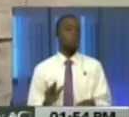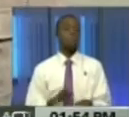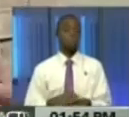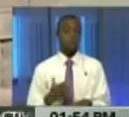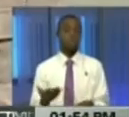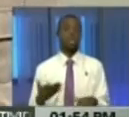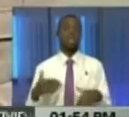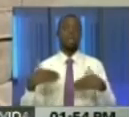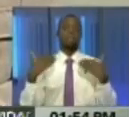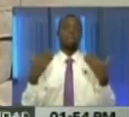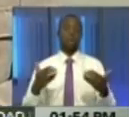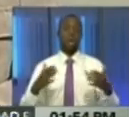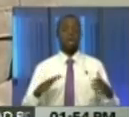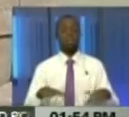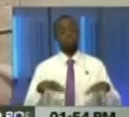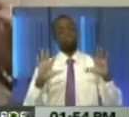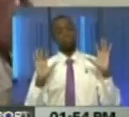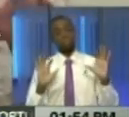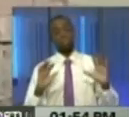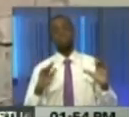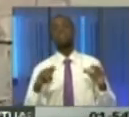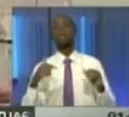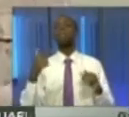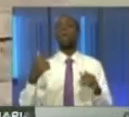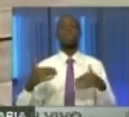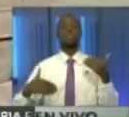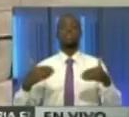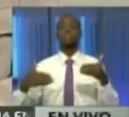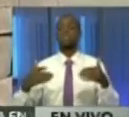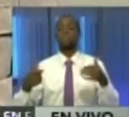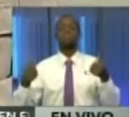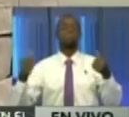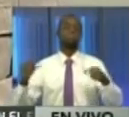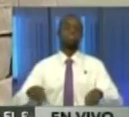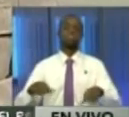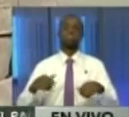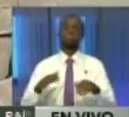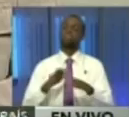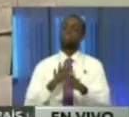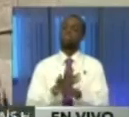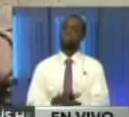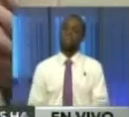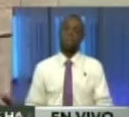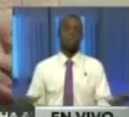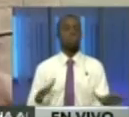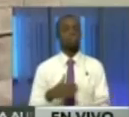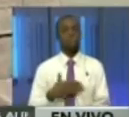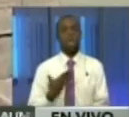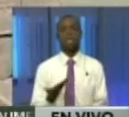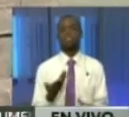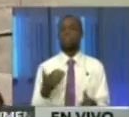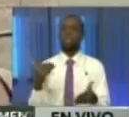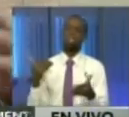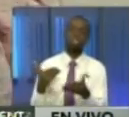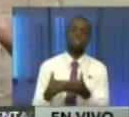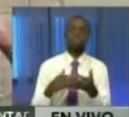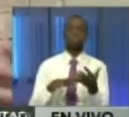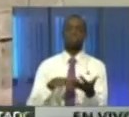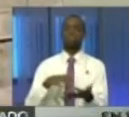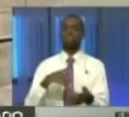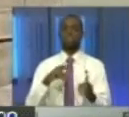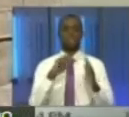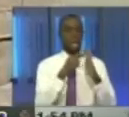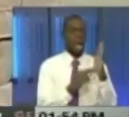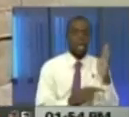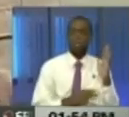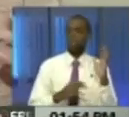acciones lamentables, pueden llevar a procesos fracasados, procesos que no tienen el tiempo para que los recursos